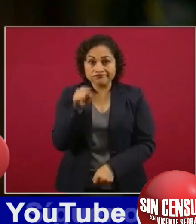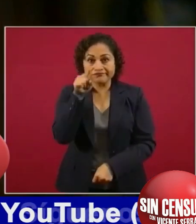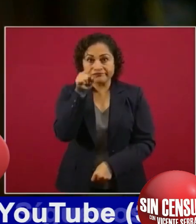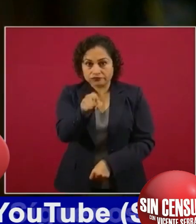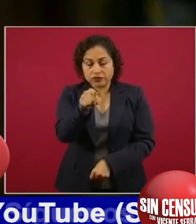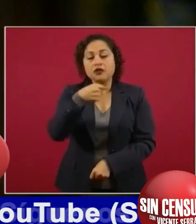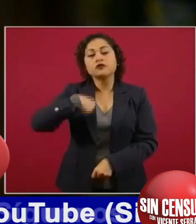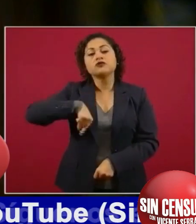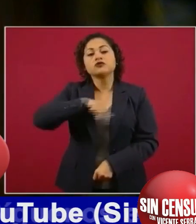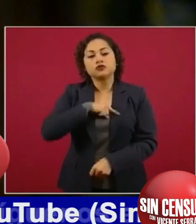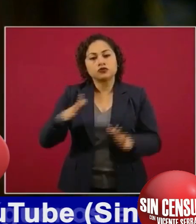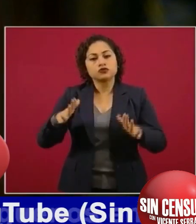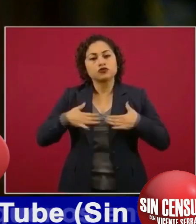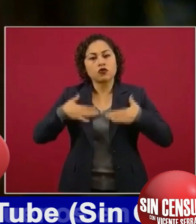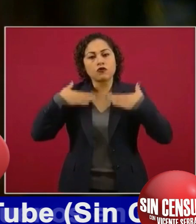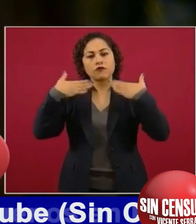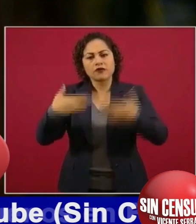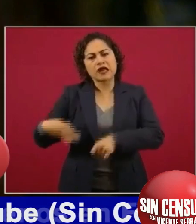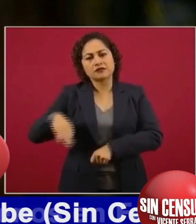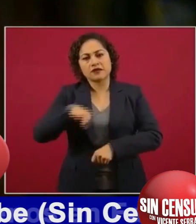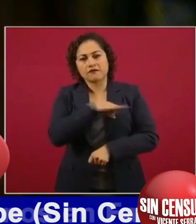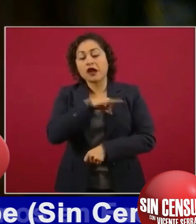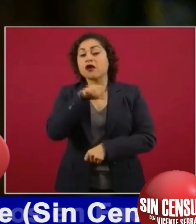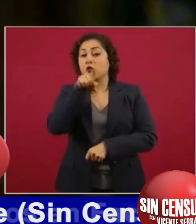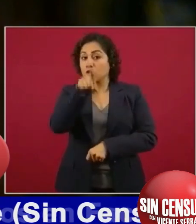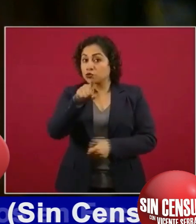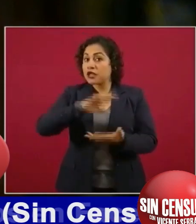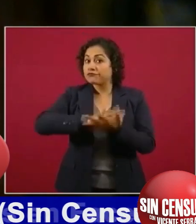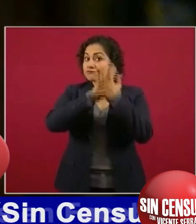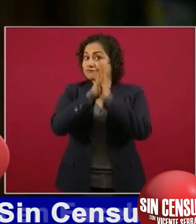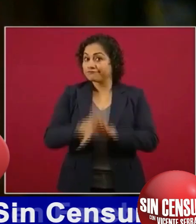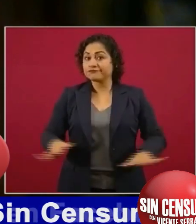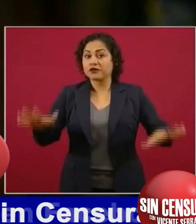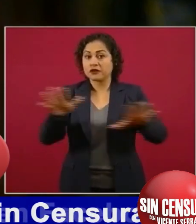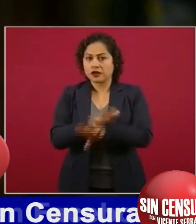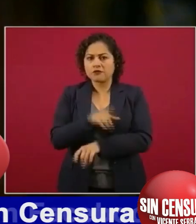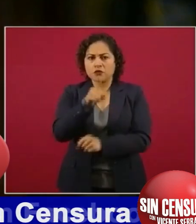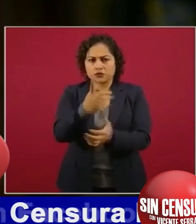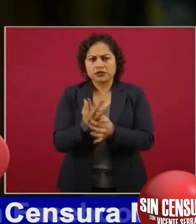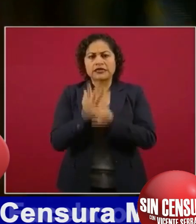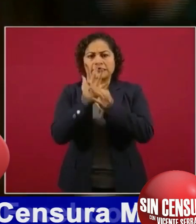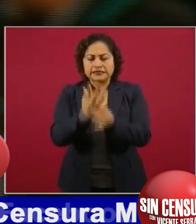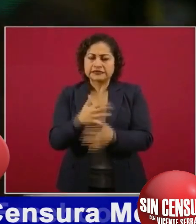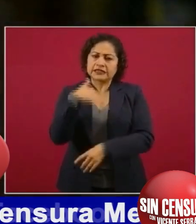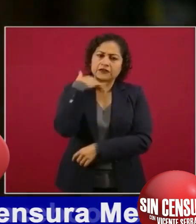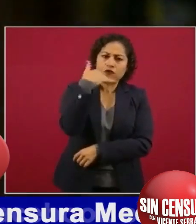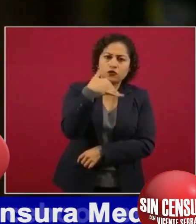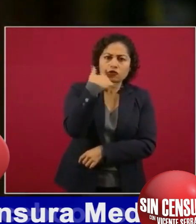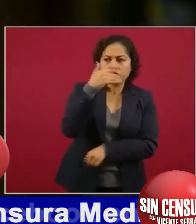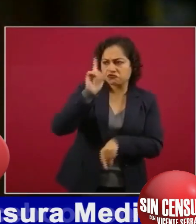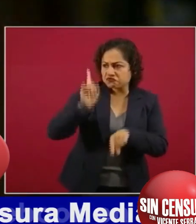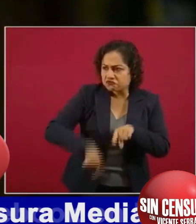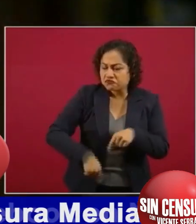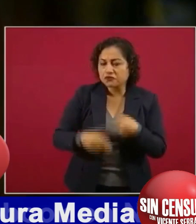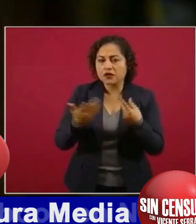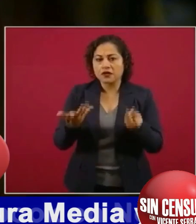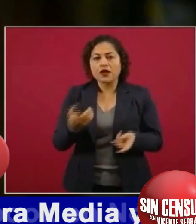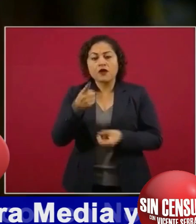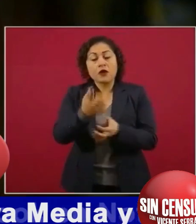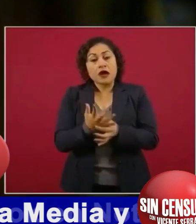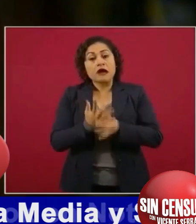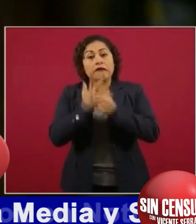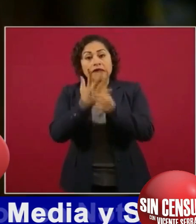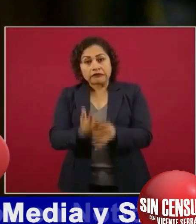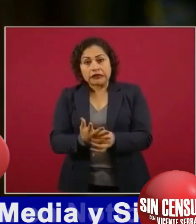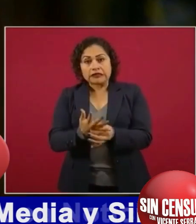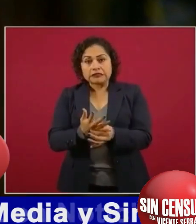cambio. En que va a haber un cambio. Usted ha hablado de que no va a haber corrupción, de que va a haber una